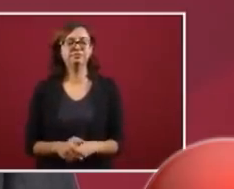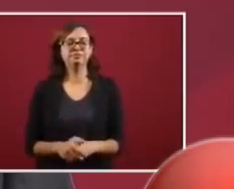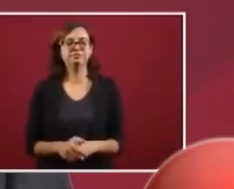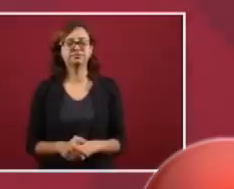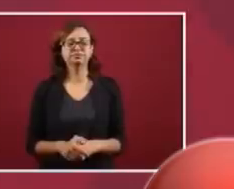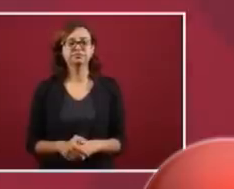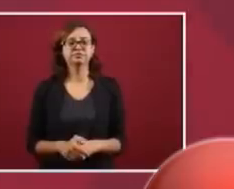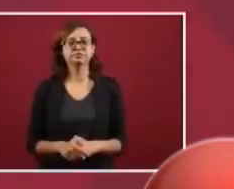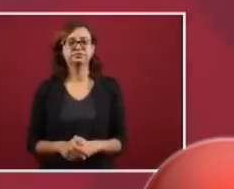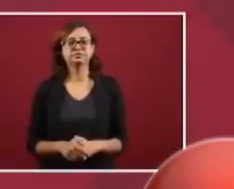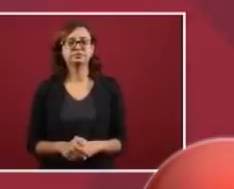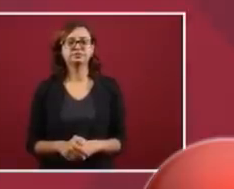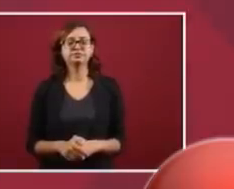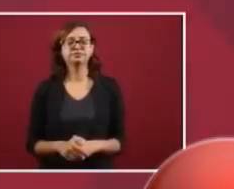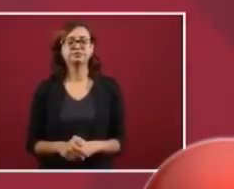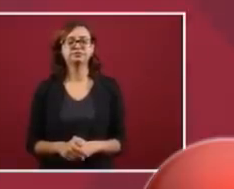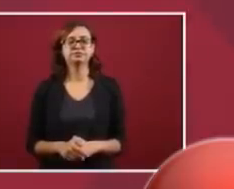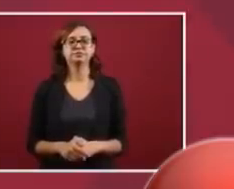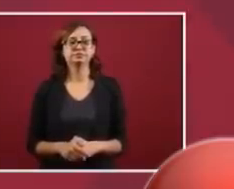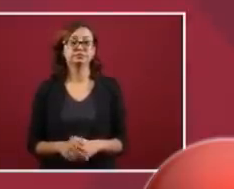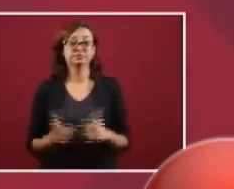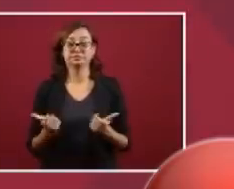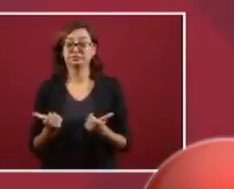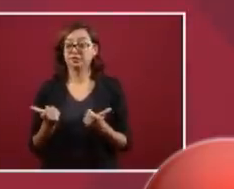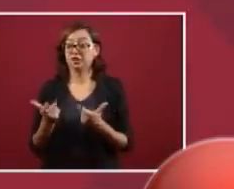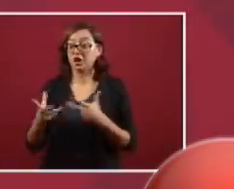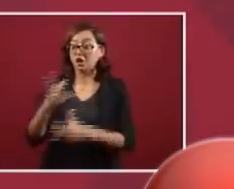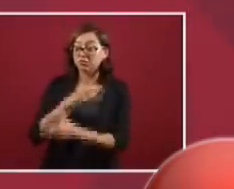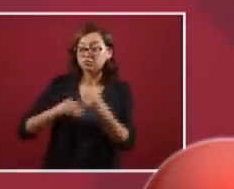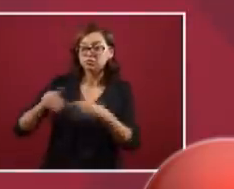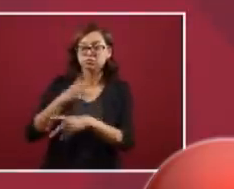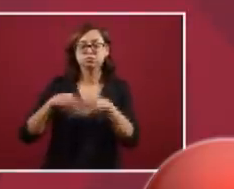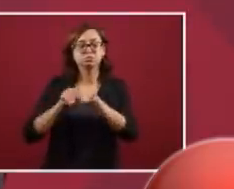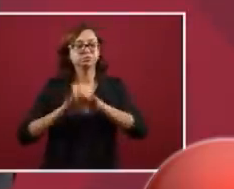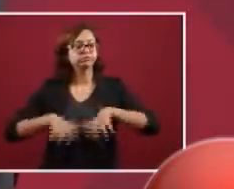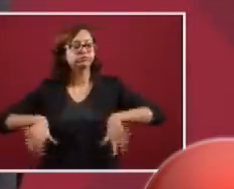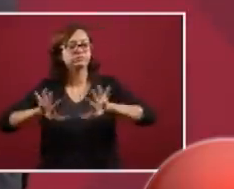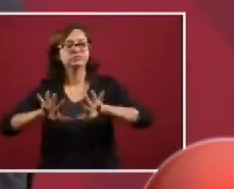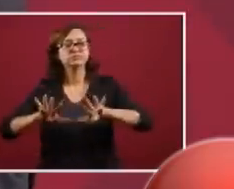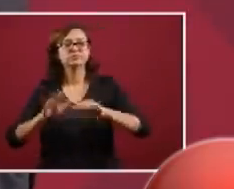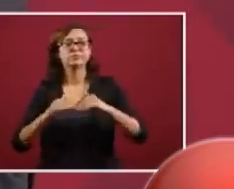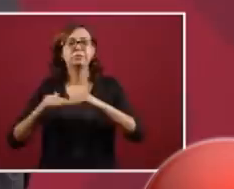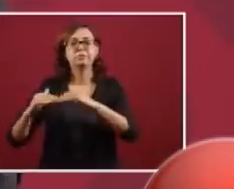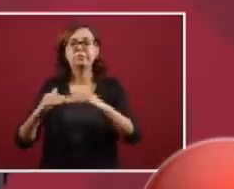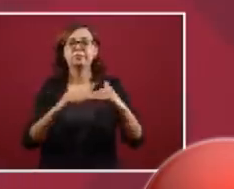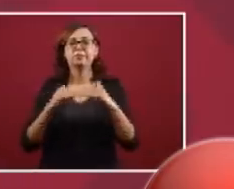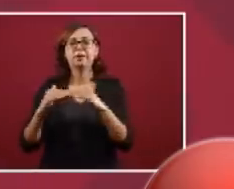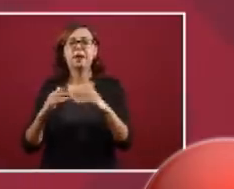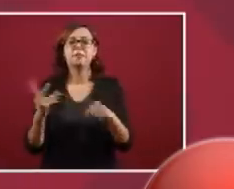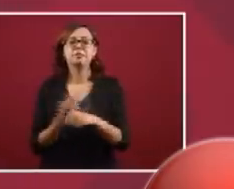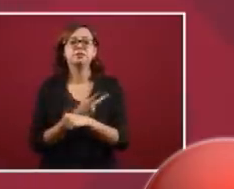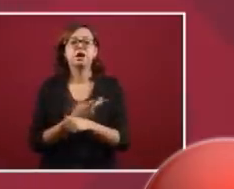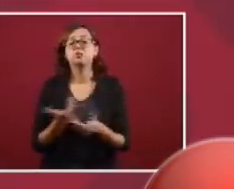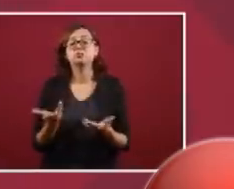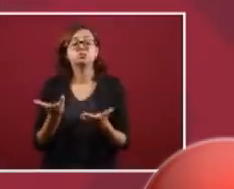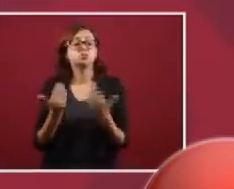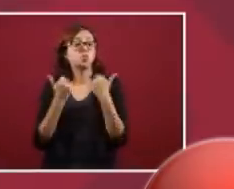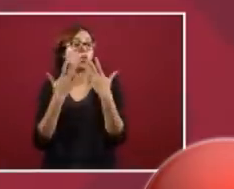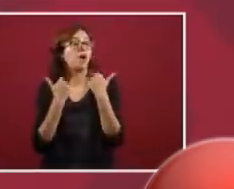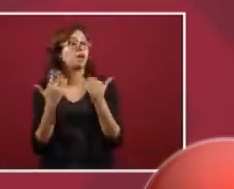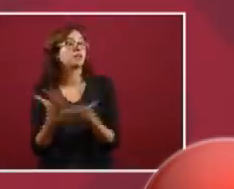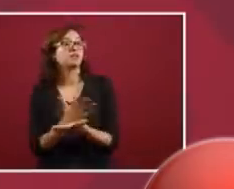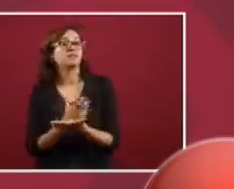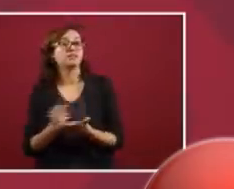Y como se distribuían las utilidades entre todas, el resultado era de que no había ganancias